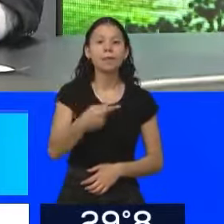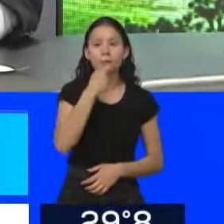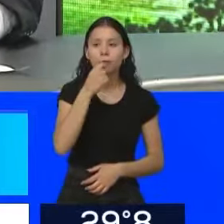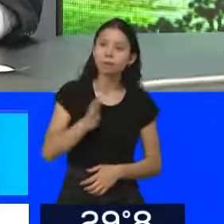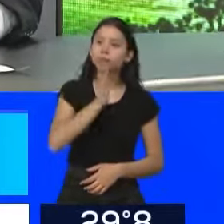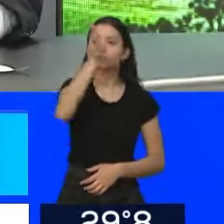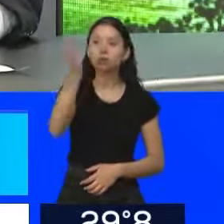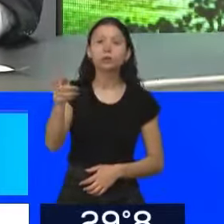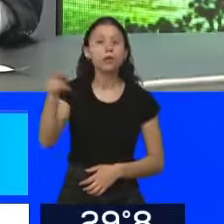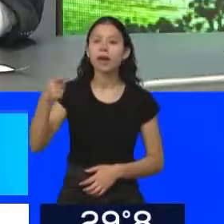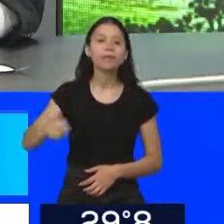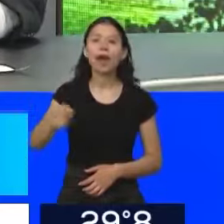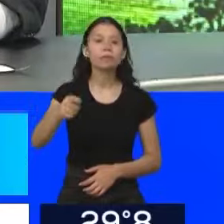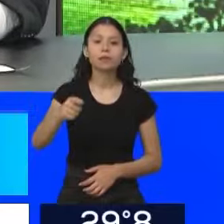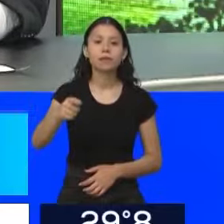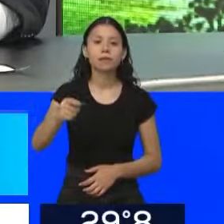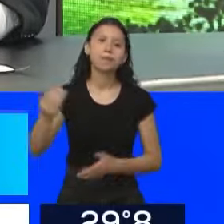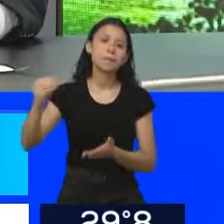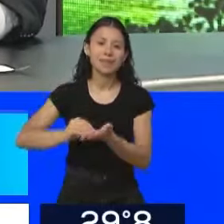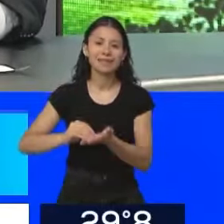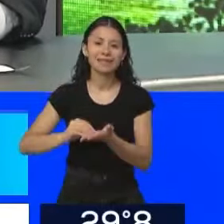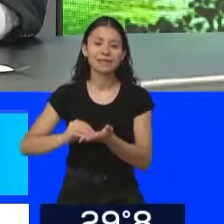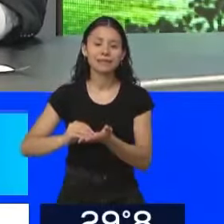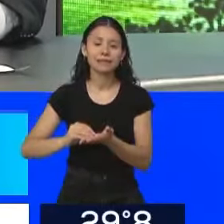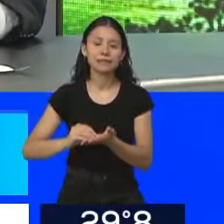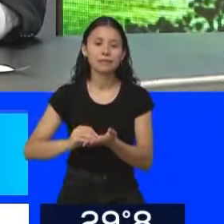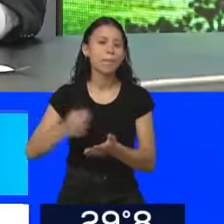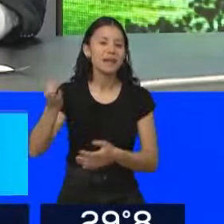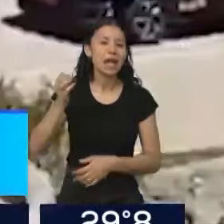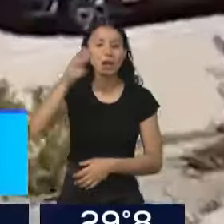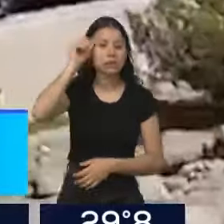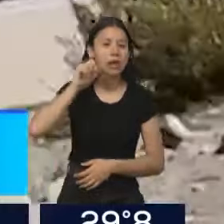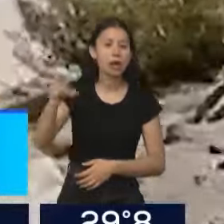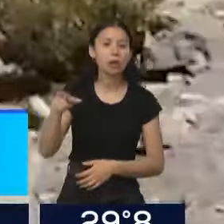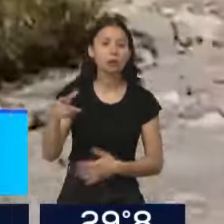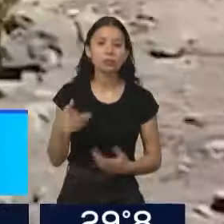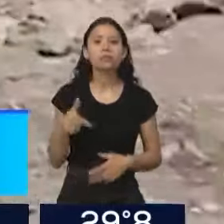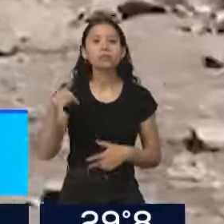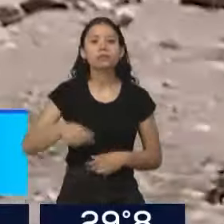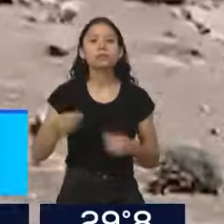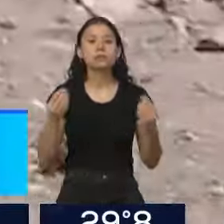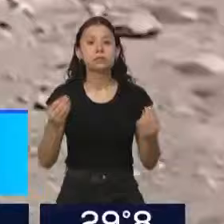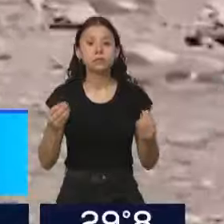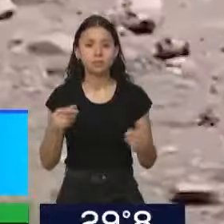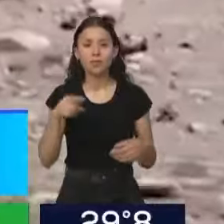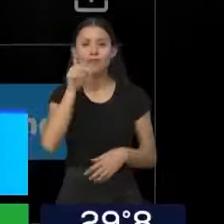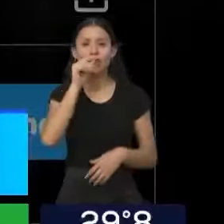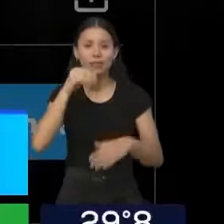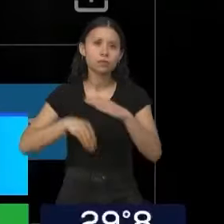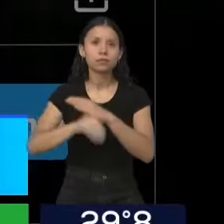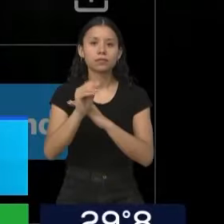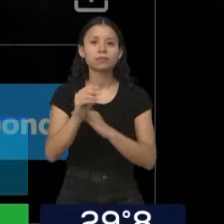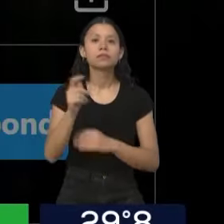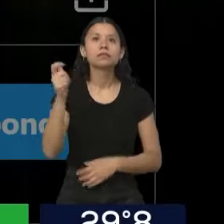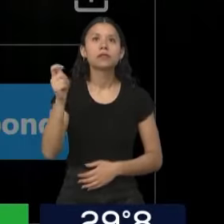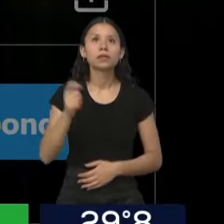aduanero de Chile. ¿Quién salió a responder? La cuenta Paso Fronterizo. Vamos a ver primero el primer tuit, ¿te parece? Ay, que es por de Dios.